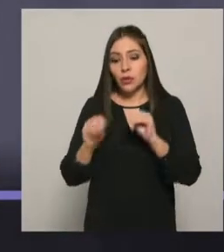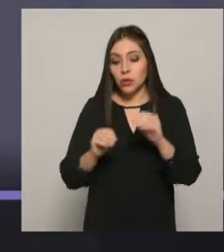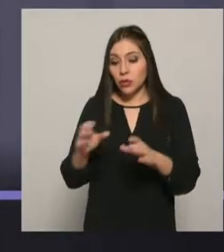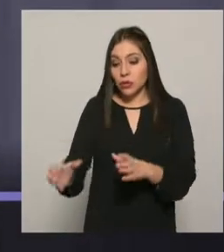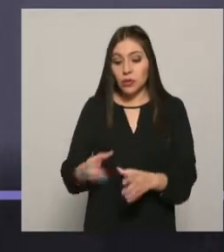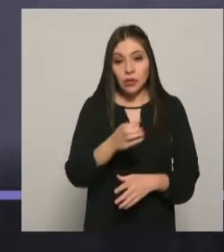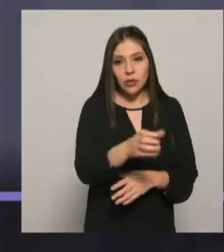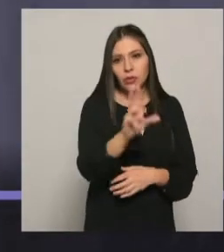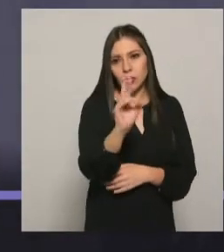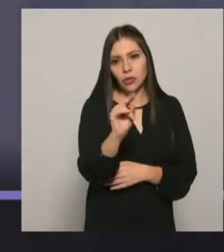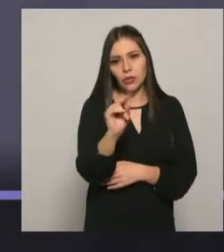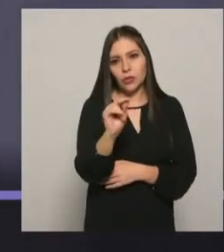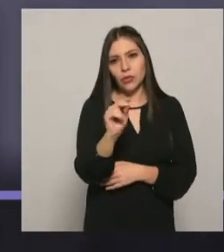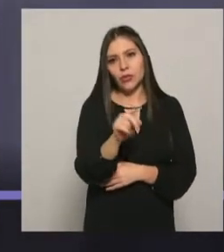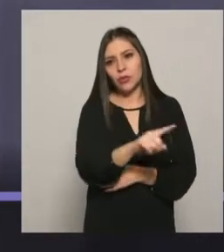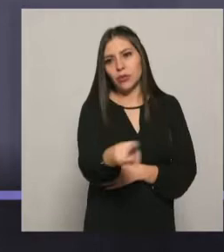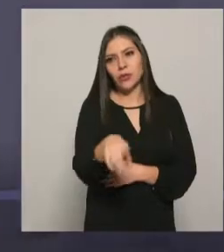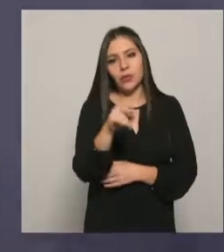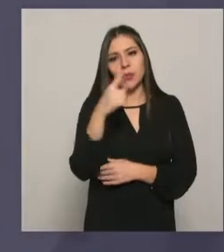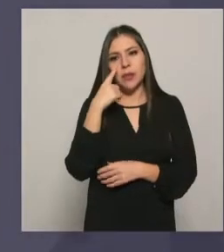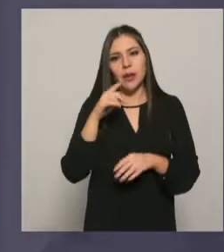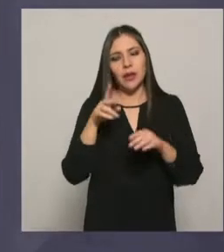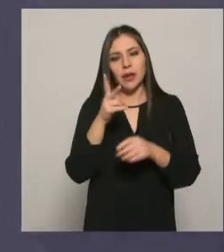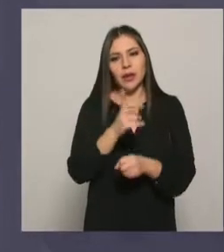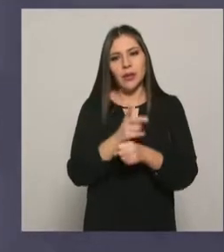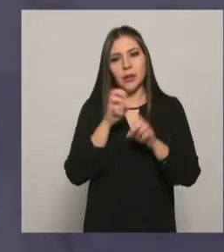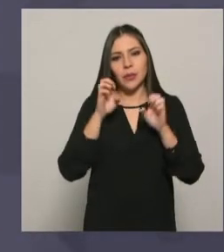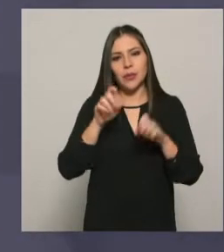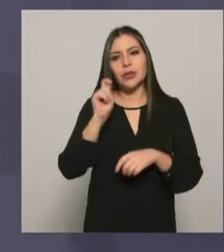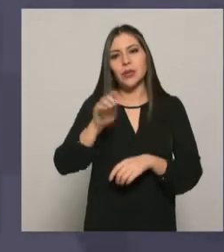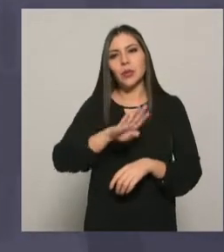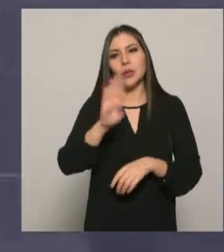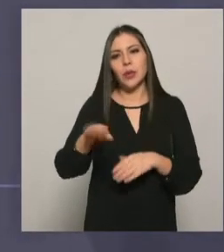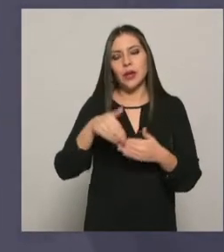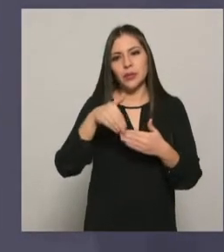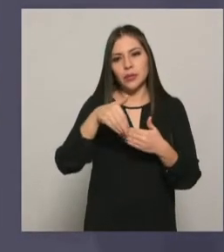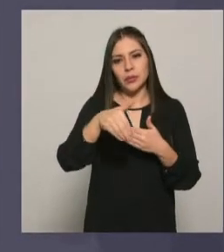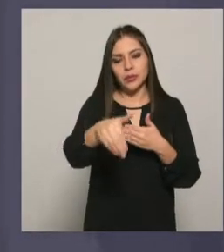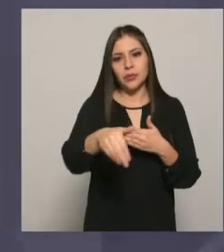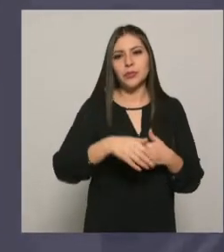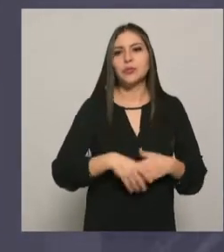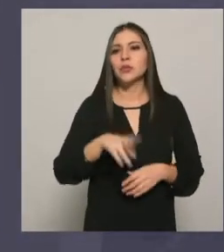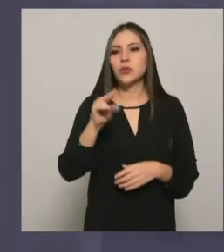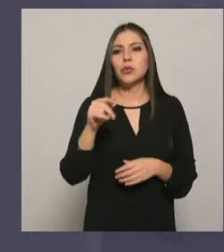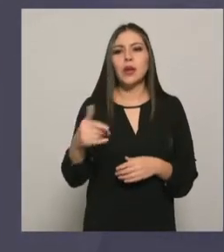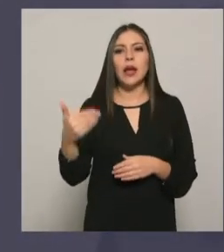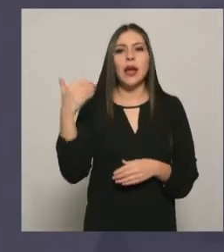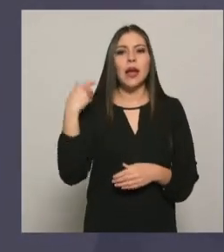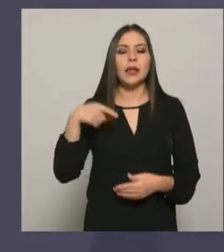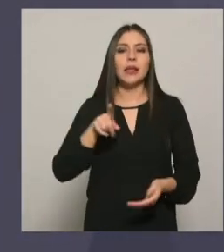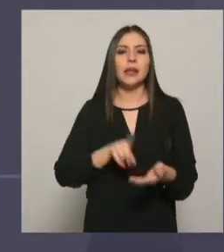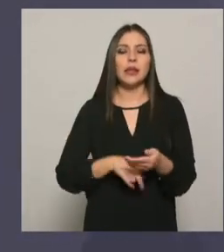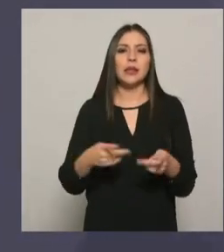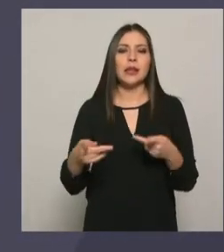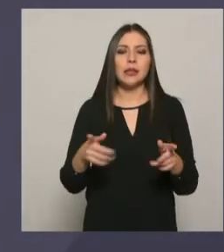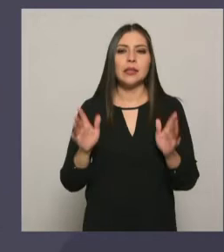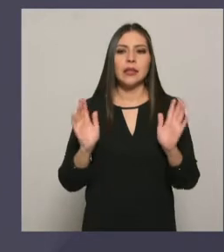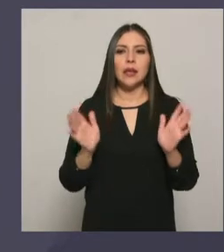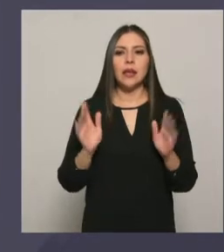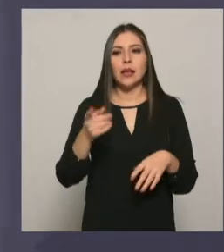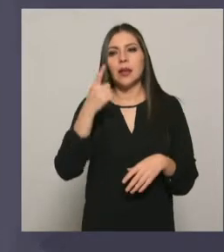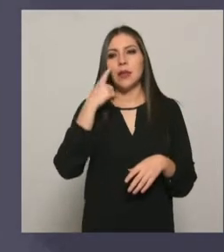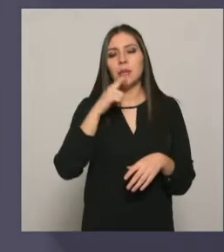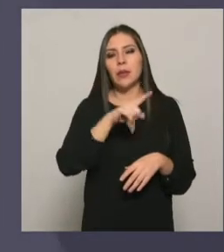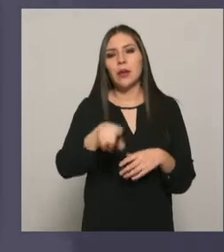hace daño y son para nuestros invitados Sí. de lujo, que es de estos días, sino ya se tiene preparado, ¿no? Todos estos elementos para